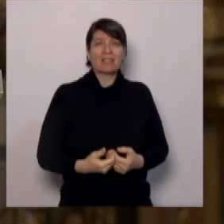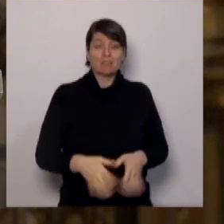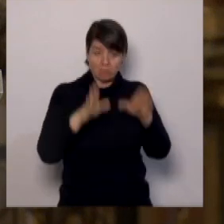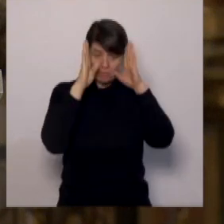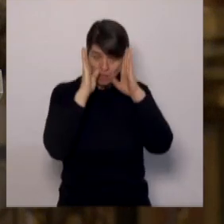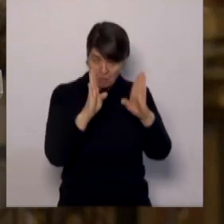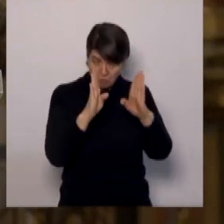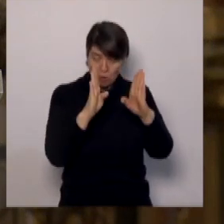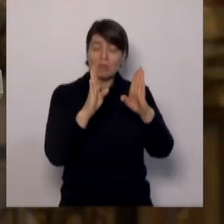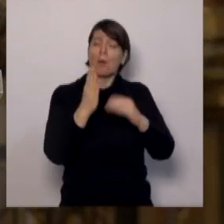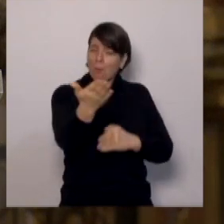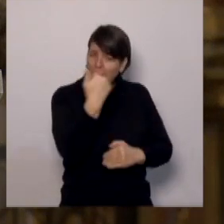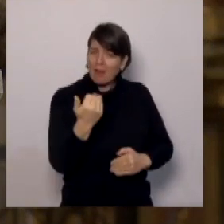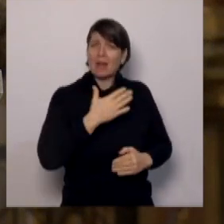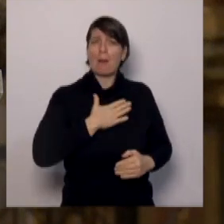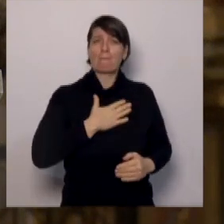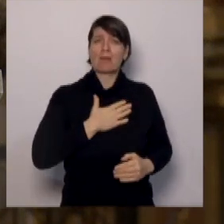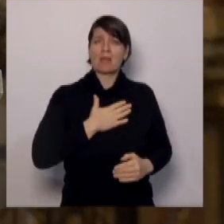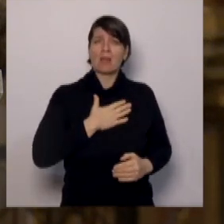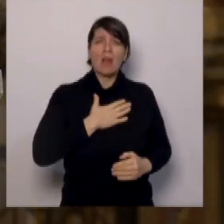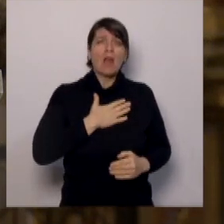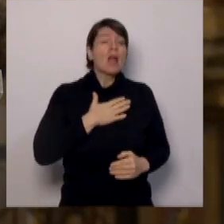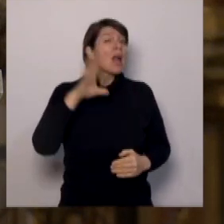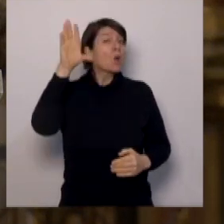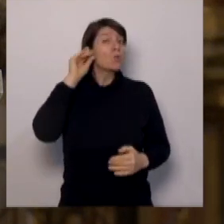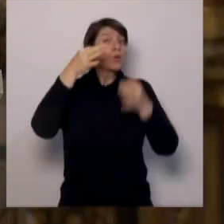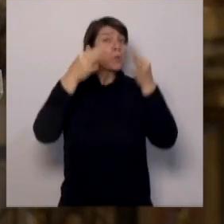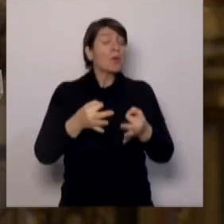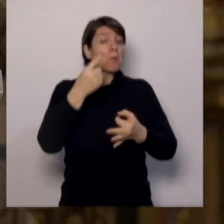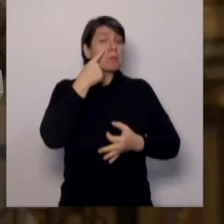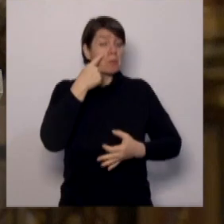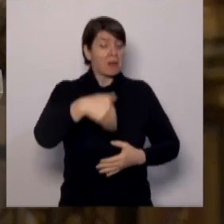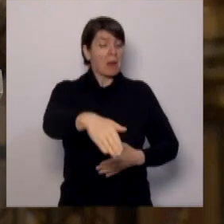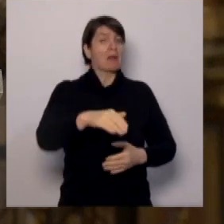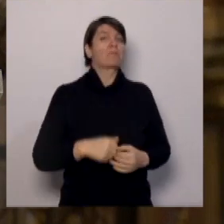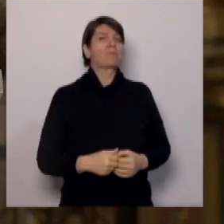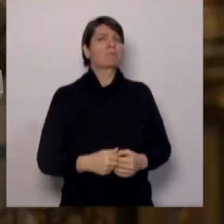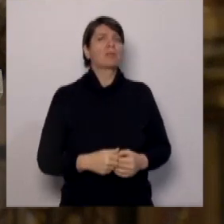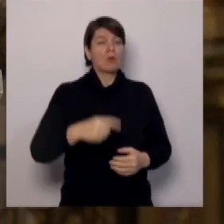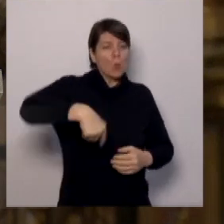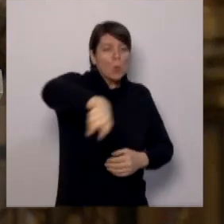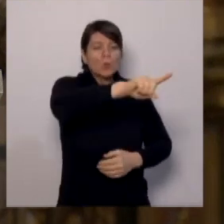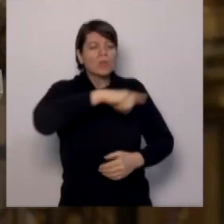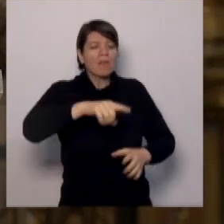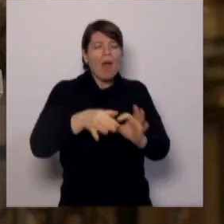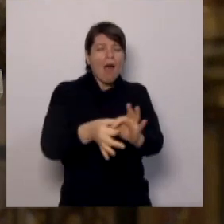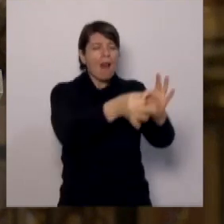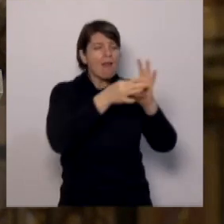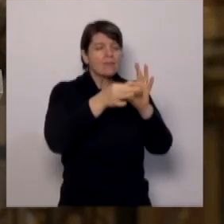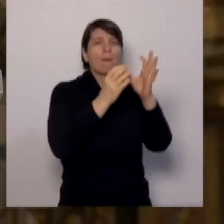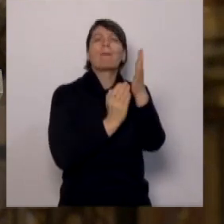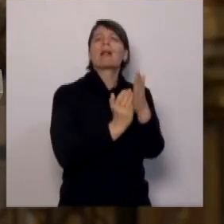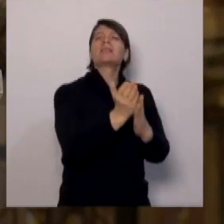manjares. Presten atención y vengan a mí. Escuchen bien y vivirán. Yo haré con ustedes